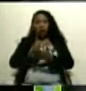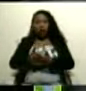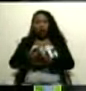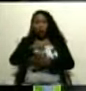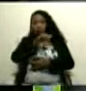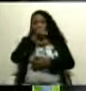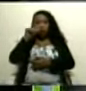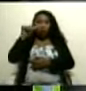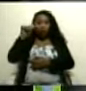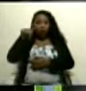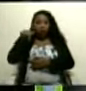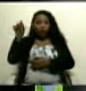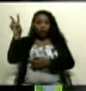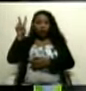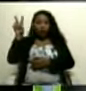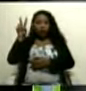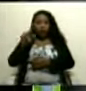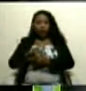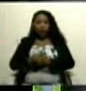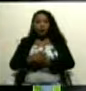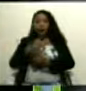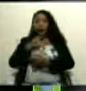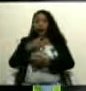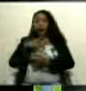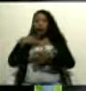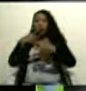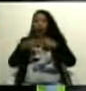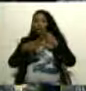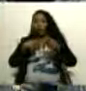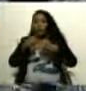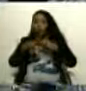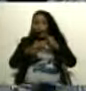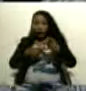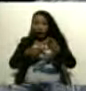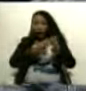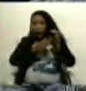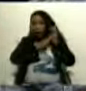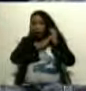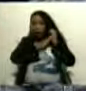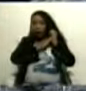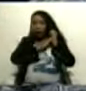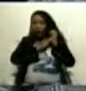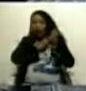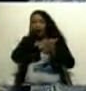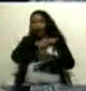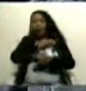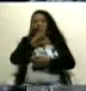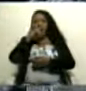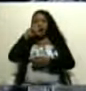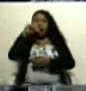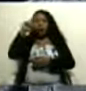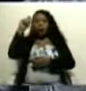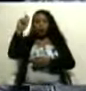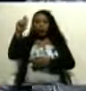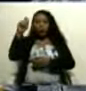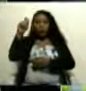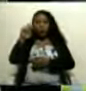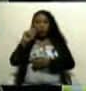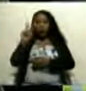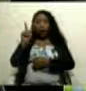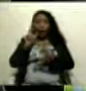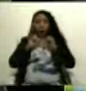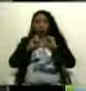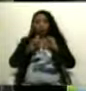ilícitas en nuestro país, dice la política efectiva que lidera nuestro comandante jefe Nicolás Maduro en materia de lo que es mantener un